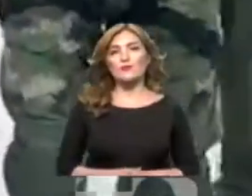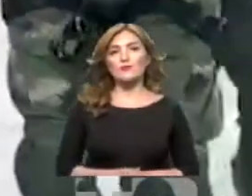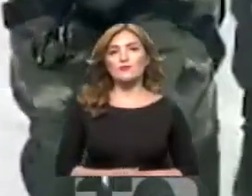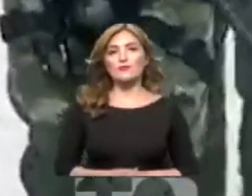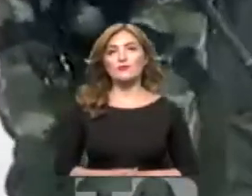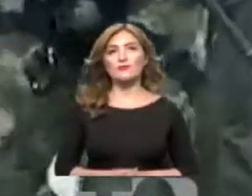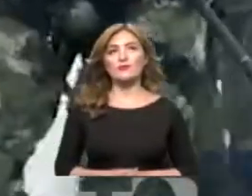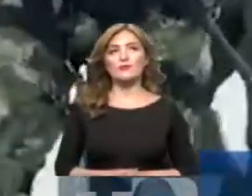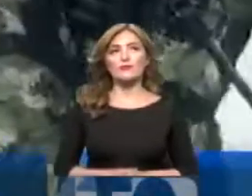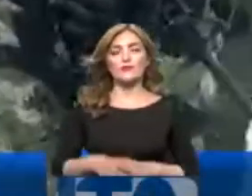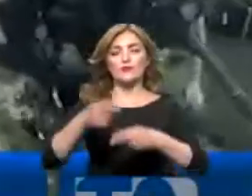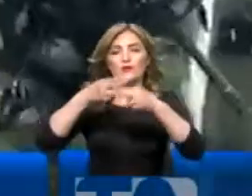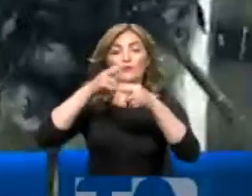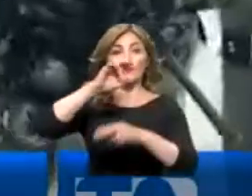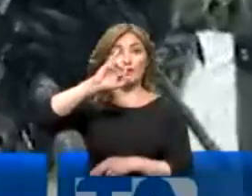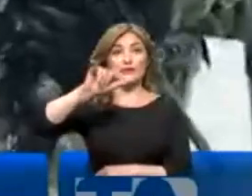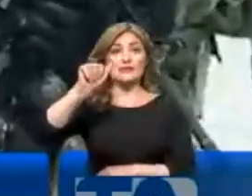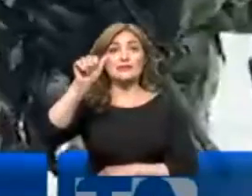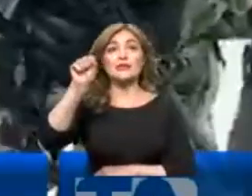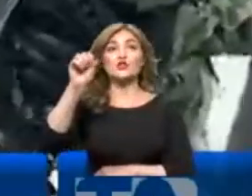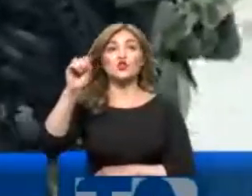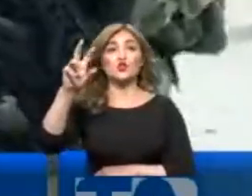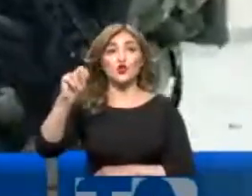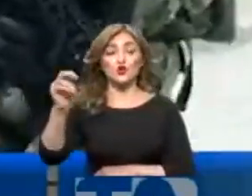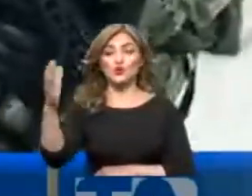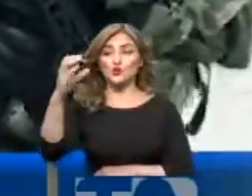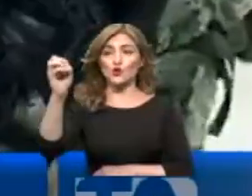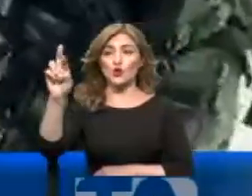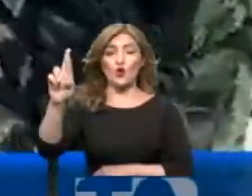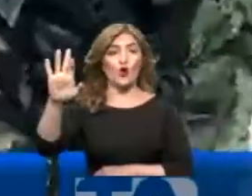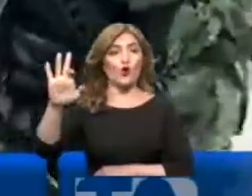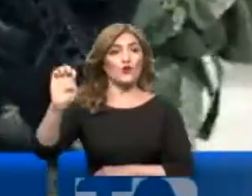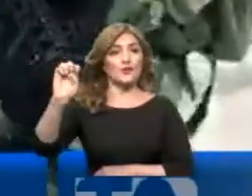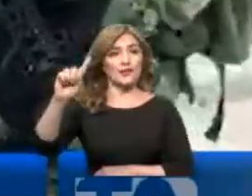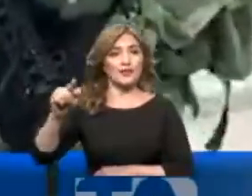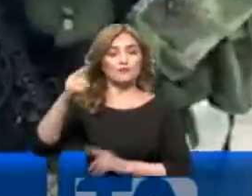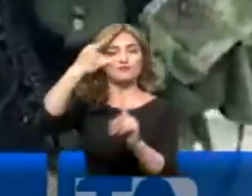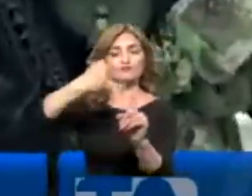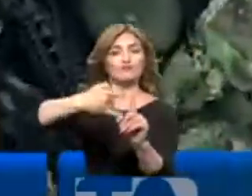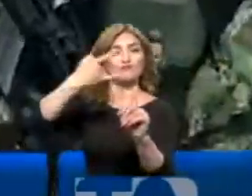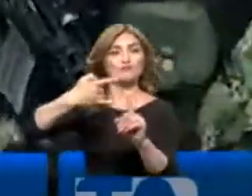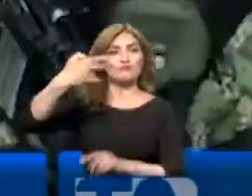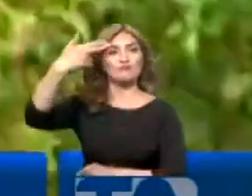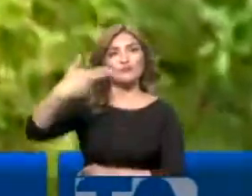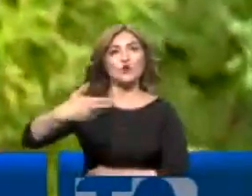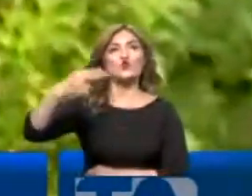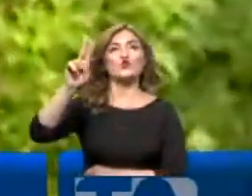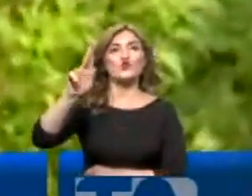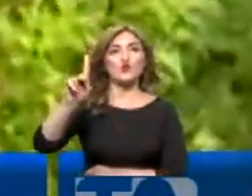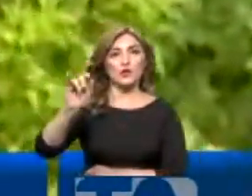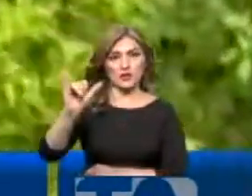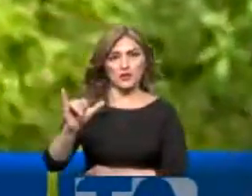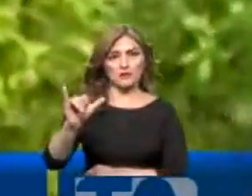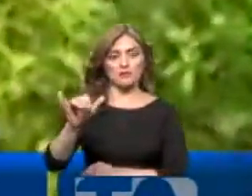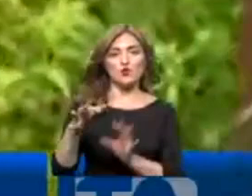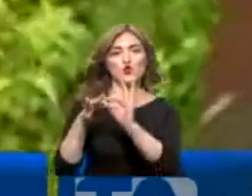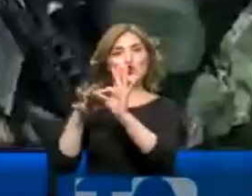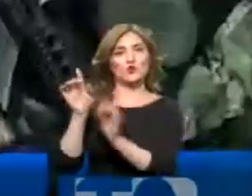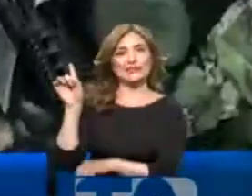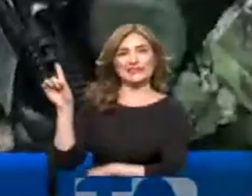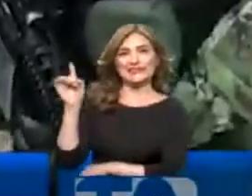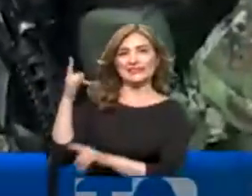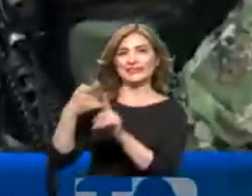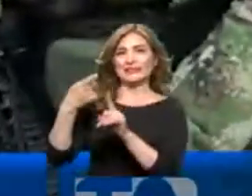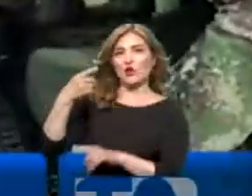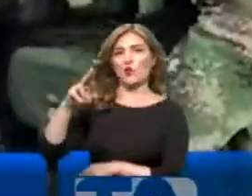Él es Jason Cortés, alias Chucky, miembro de las disidencias de las FARC y colaborador cercano de alias Huacho.